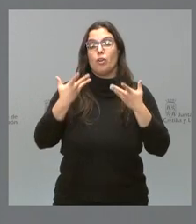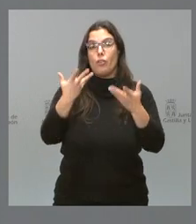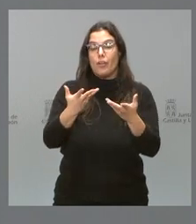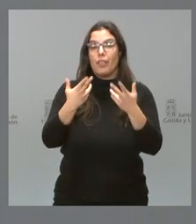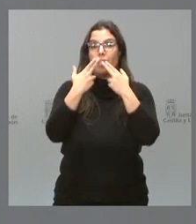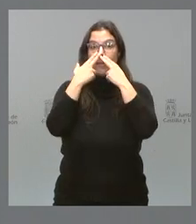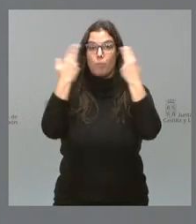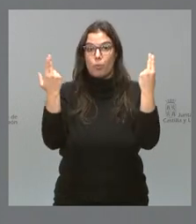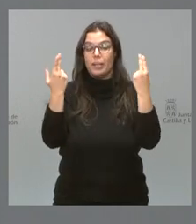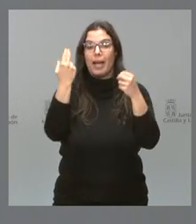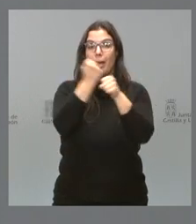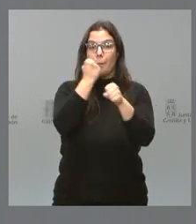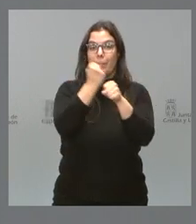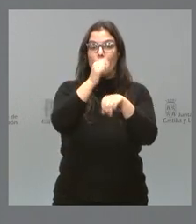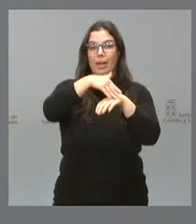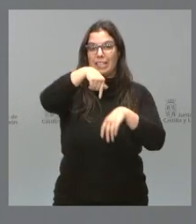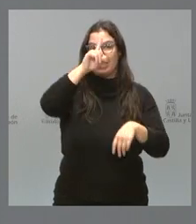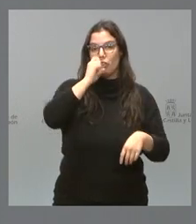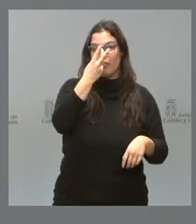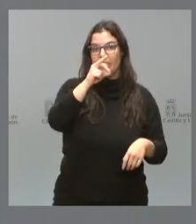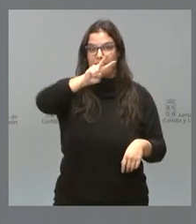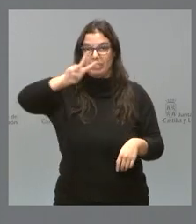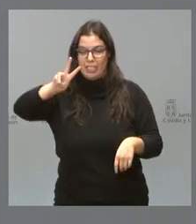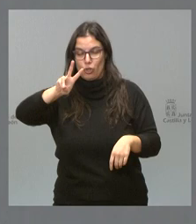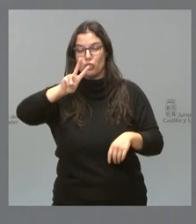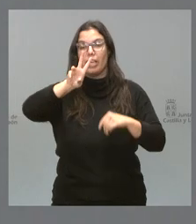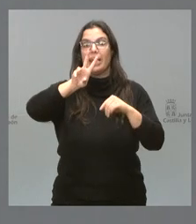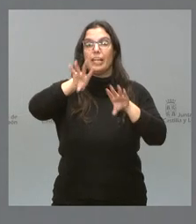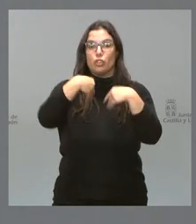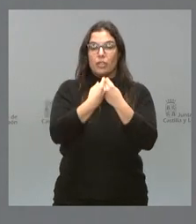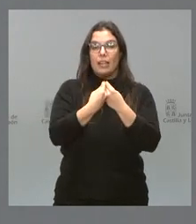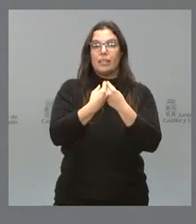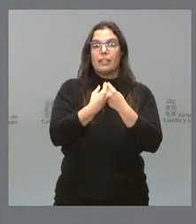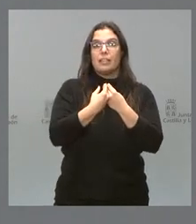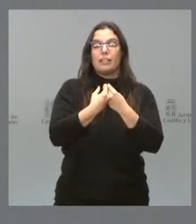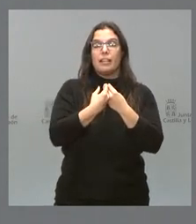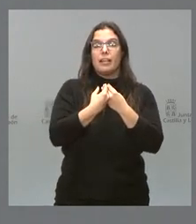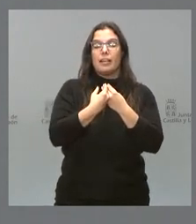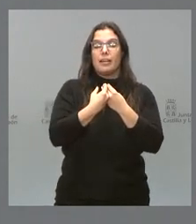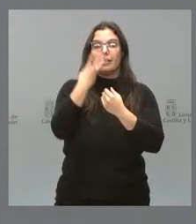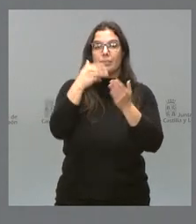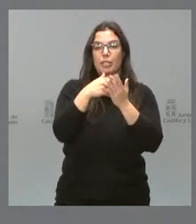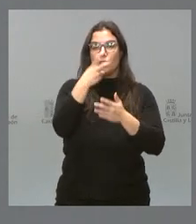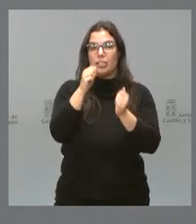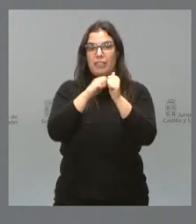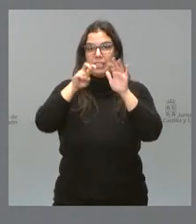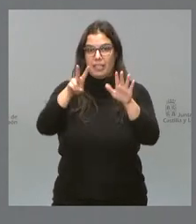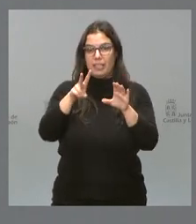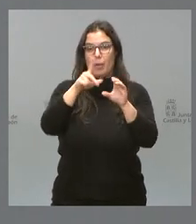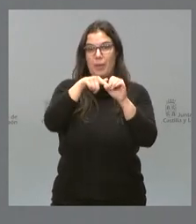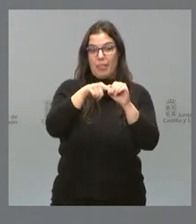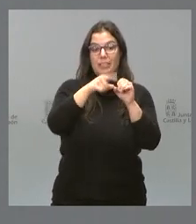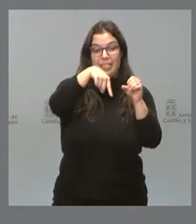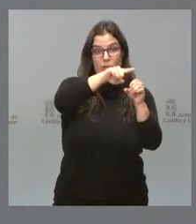2022 que alcanzará un total de 3.217 plazas hay una reserva del 10%